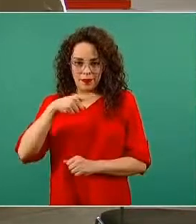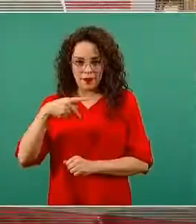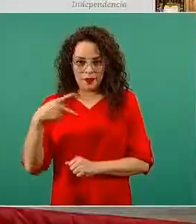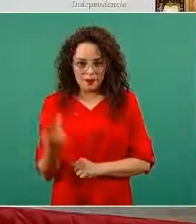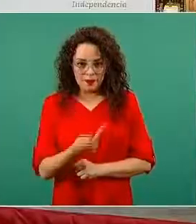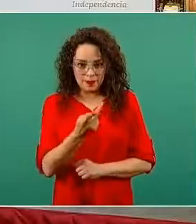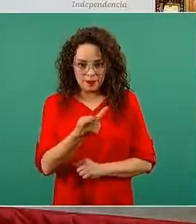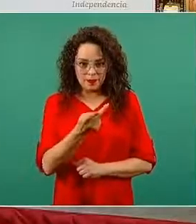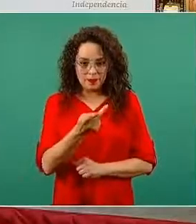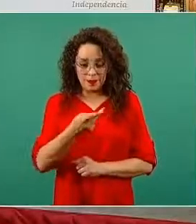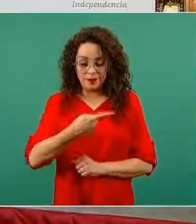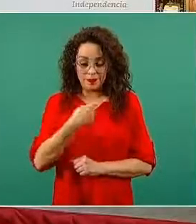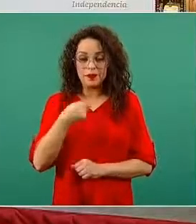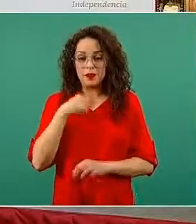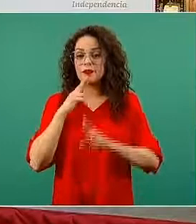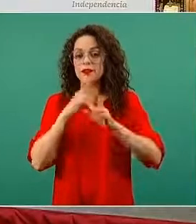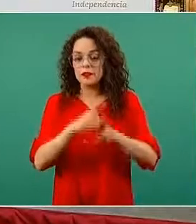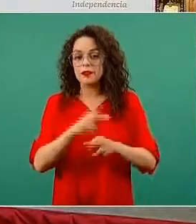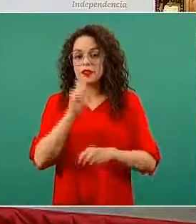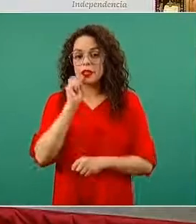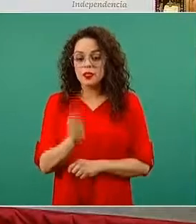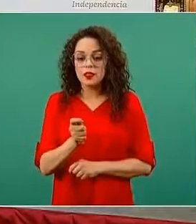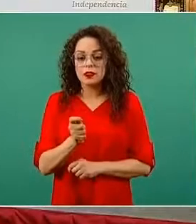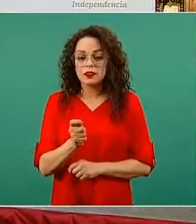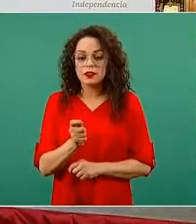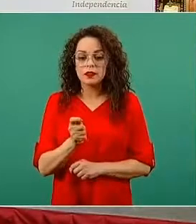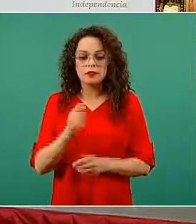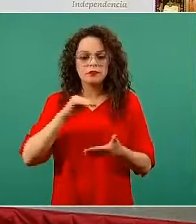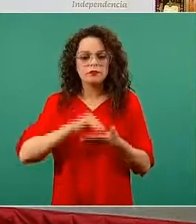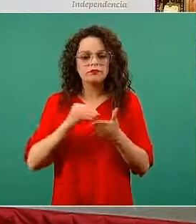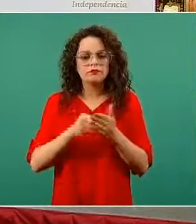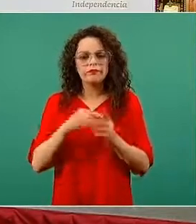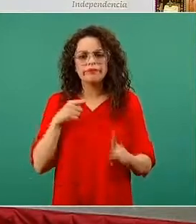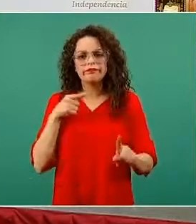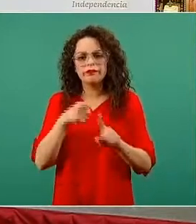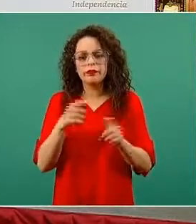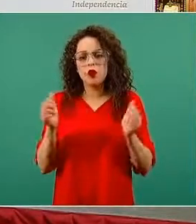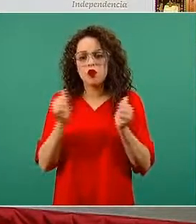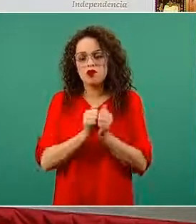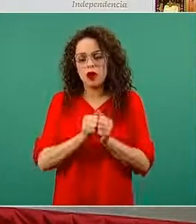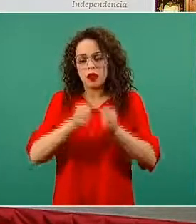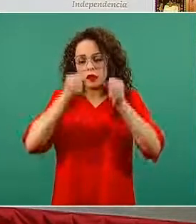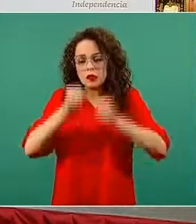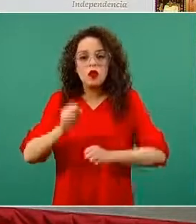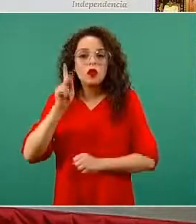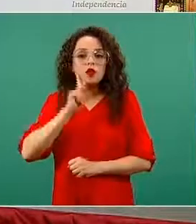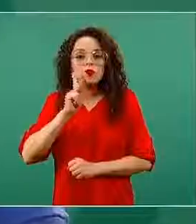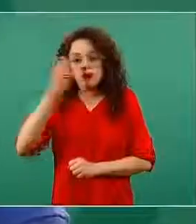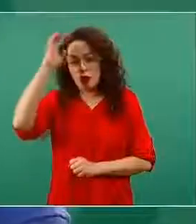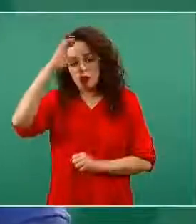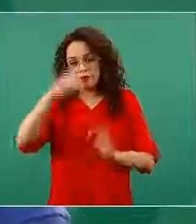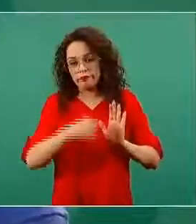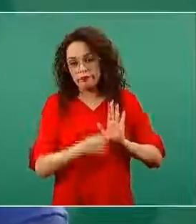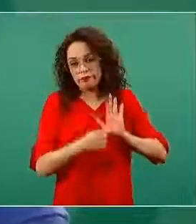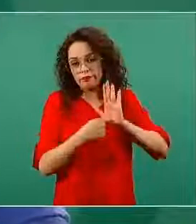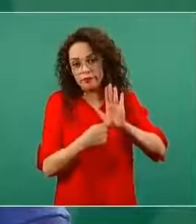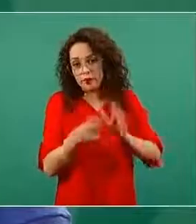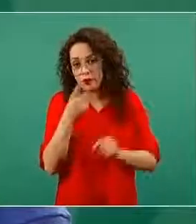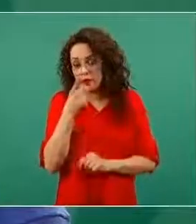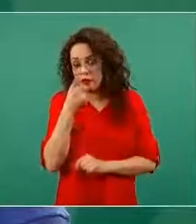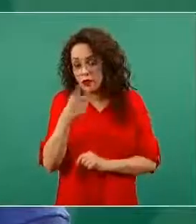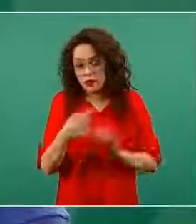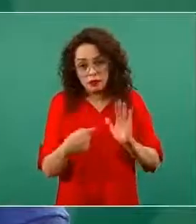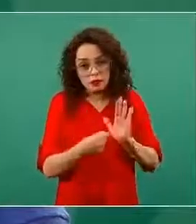Berdichevsky, la estrategia se basa en la evidencia científica. Recordemos que así como fue